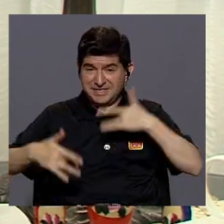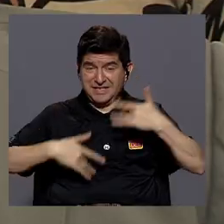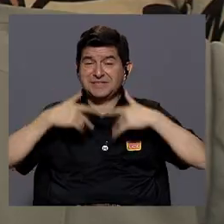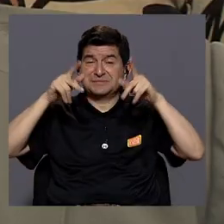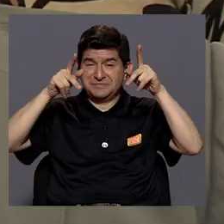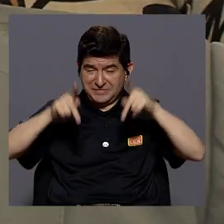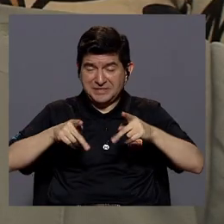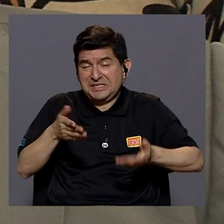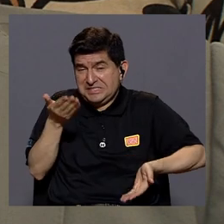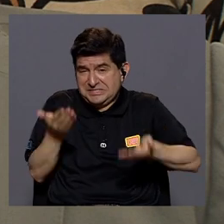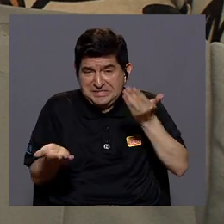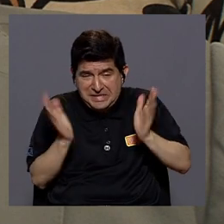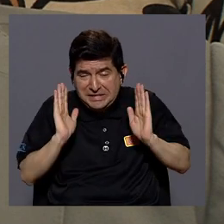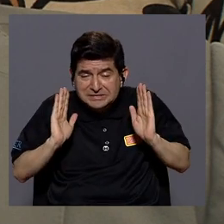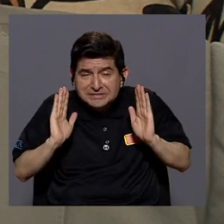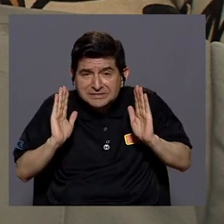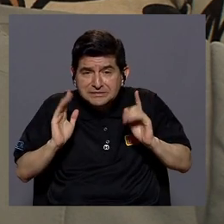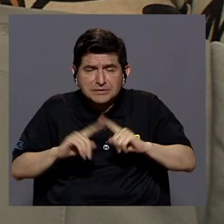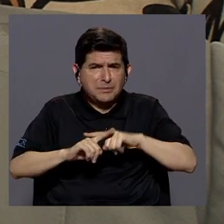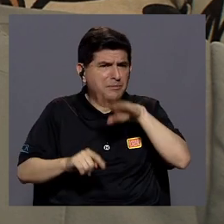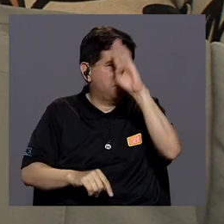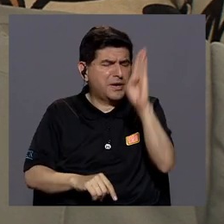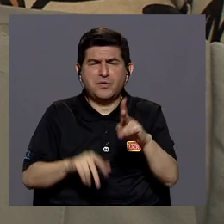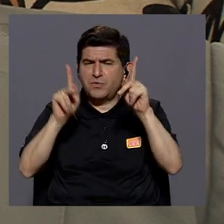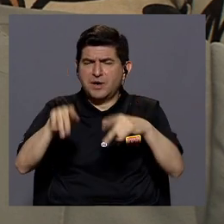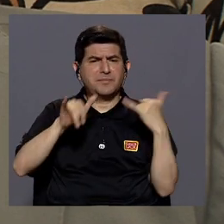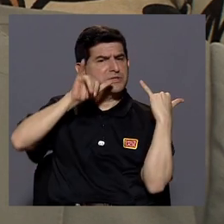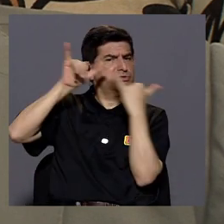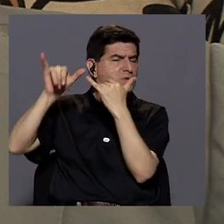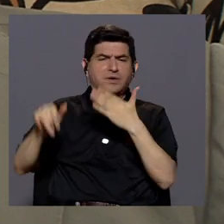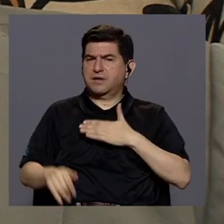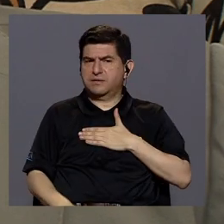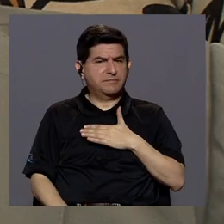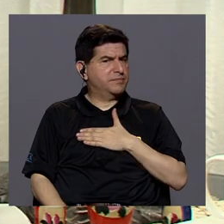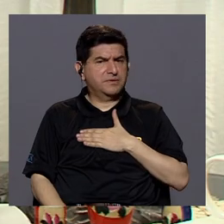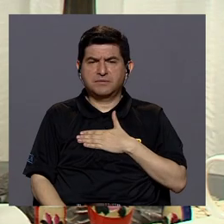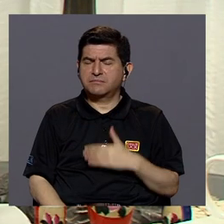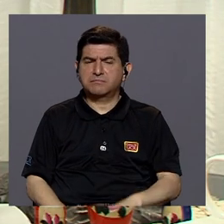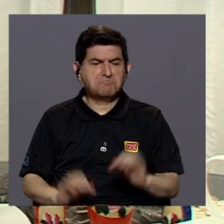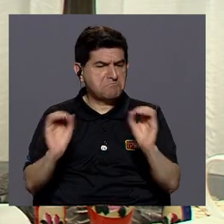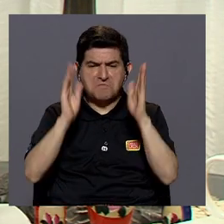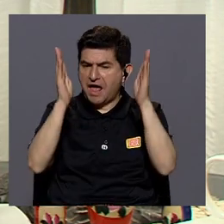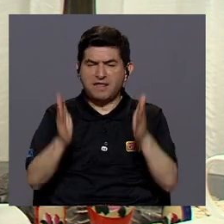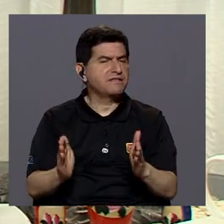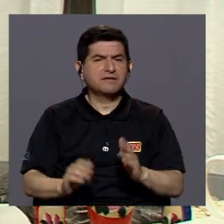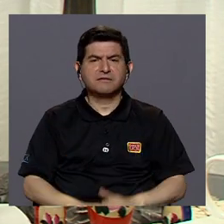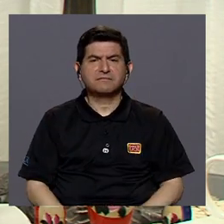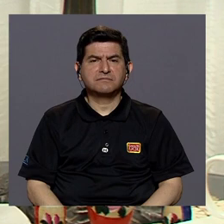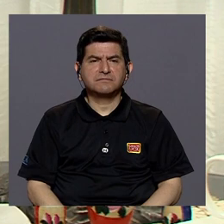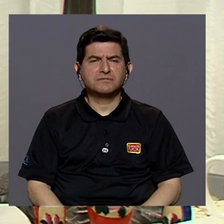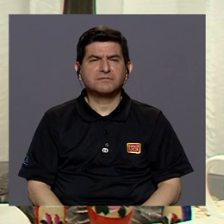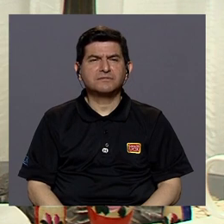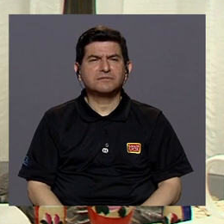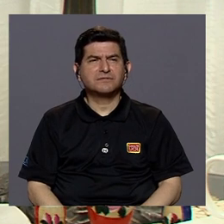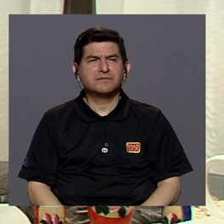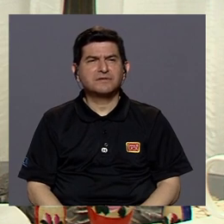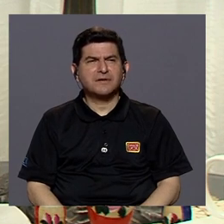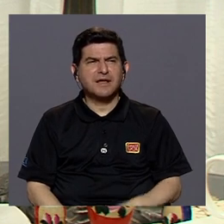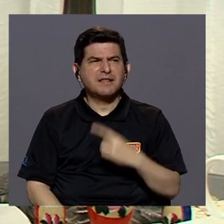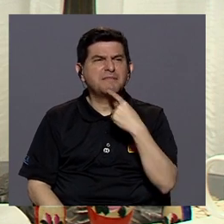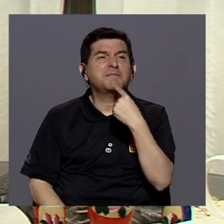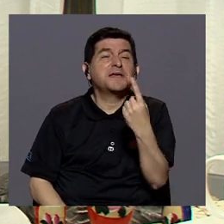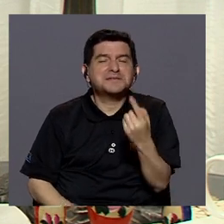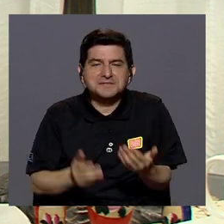pero nunca nadie me acusó todavía, nadie me ha acusado. Lo único que dijo que me acusó,